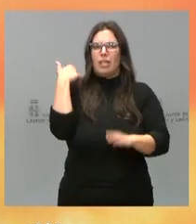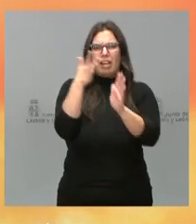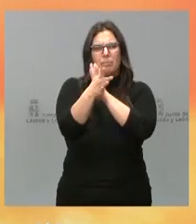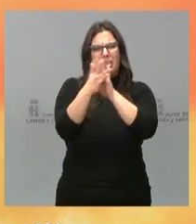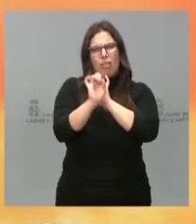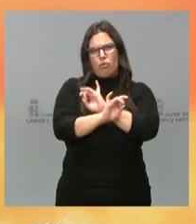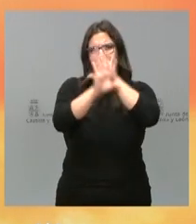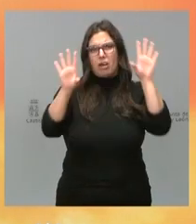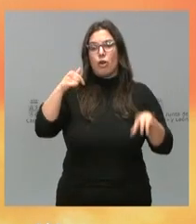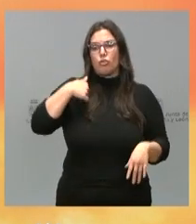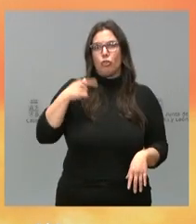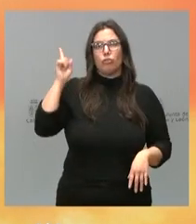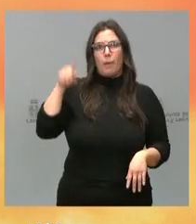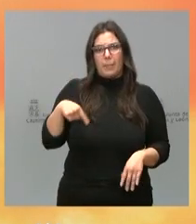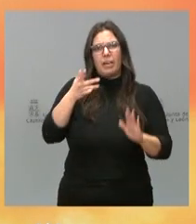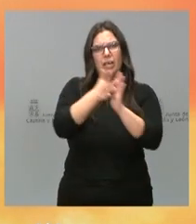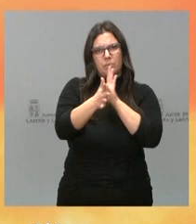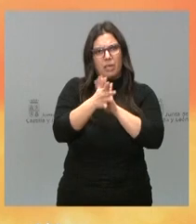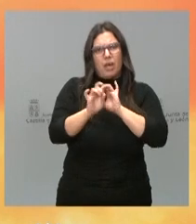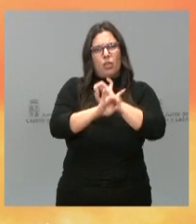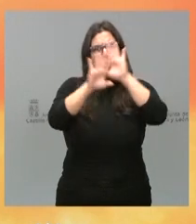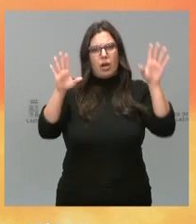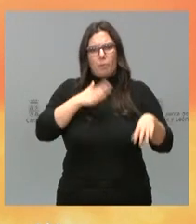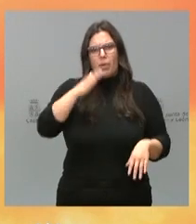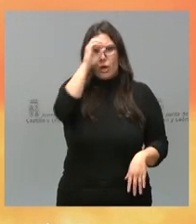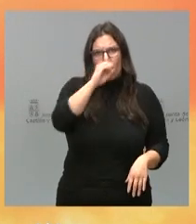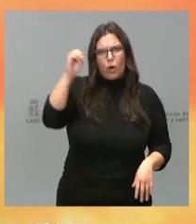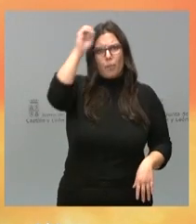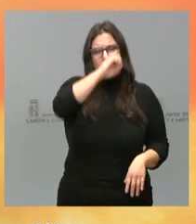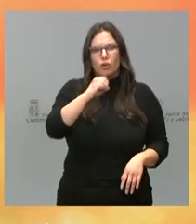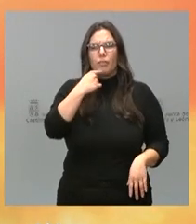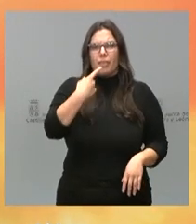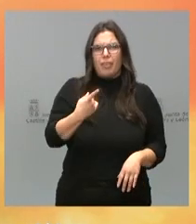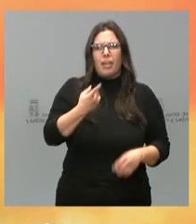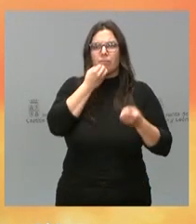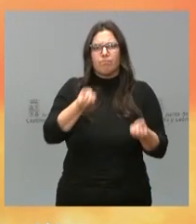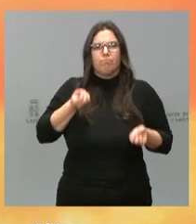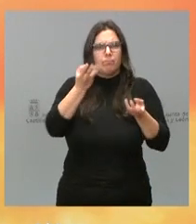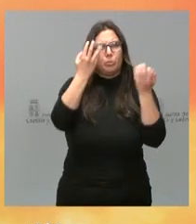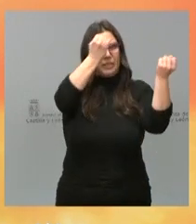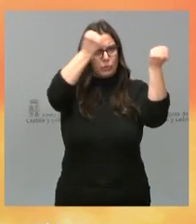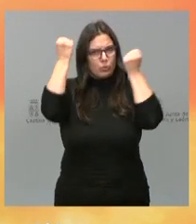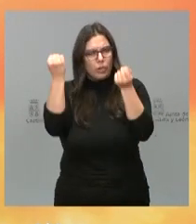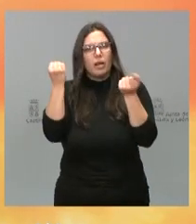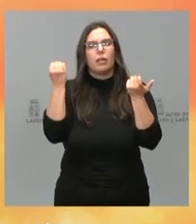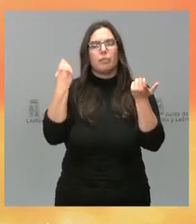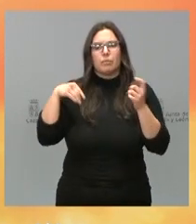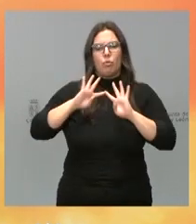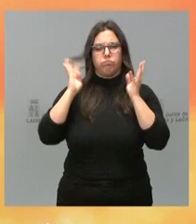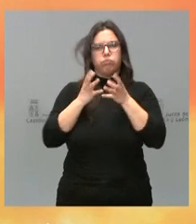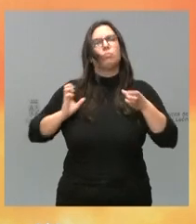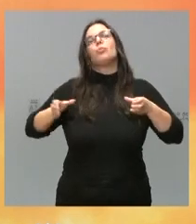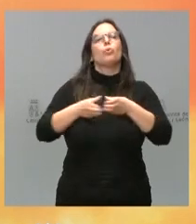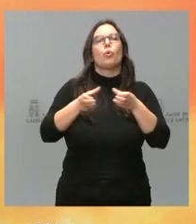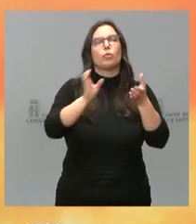de explicar con claridad mi posición y fijar en una declaración institucional Cuál es la postura de la junta de